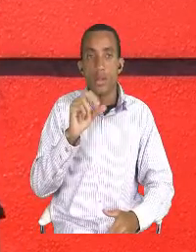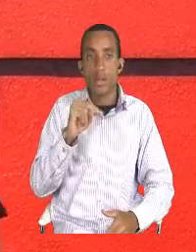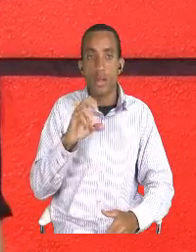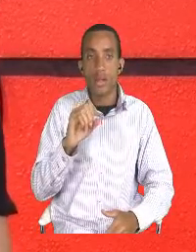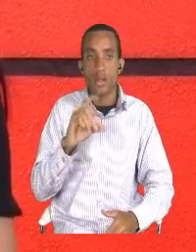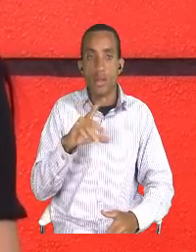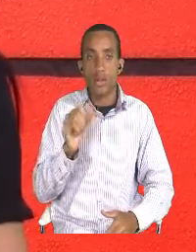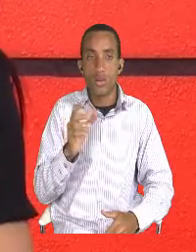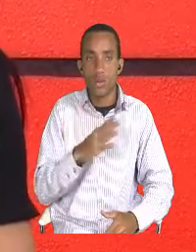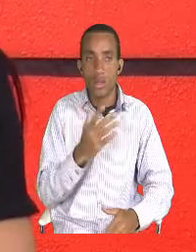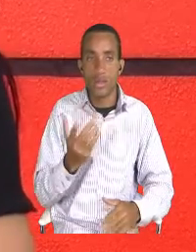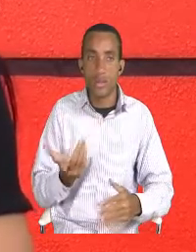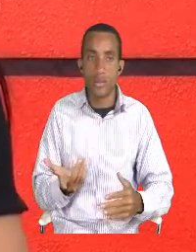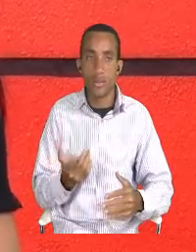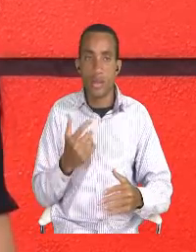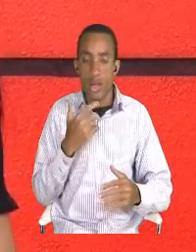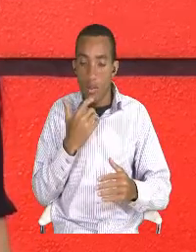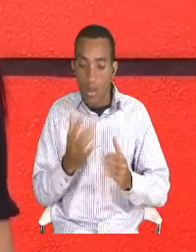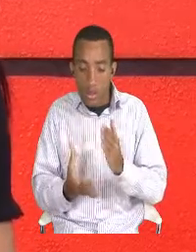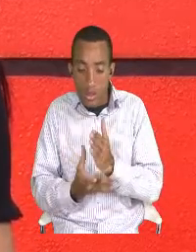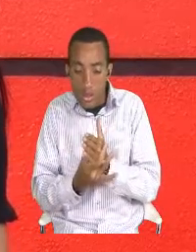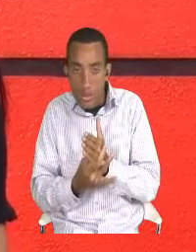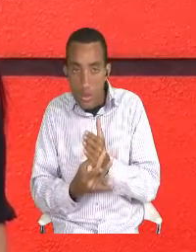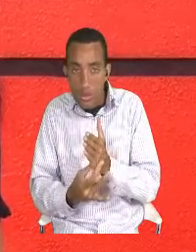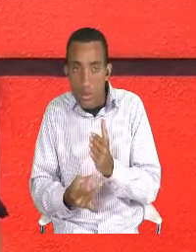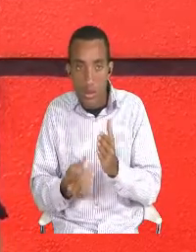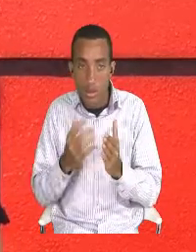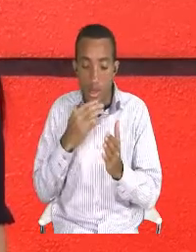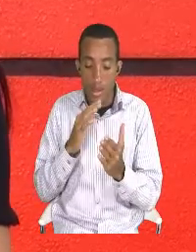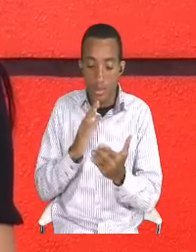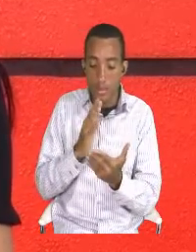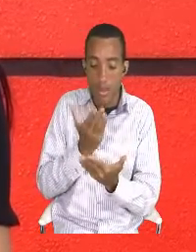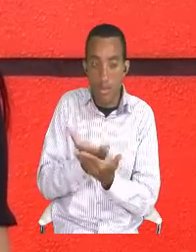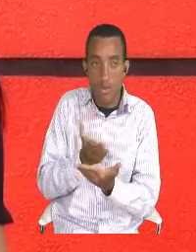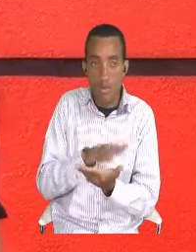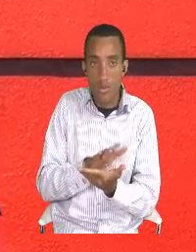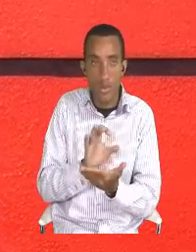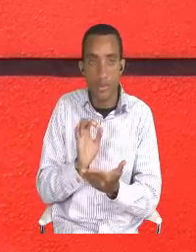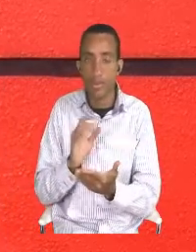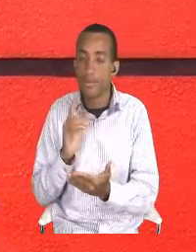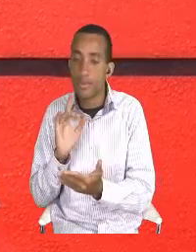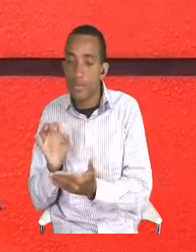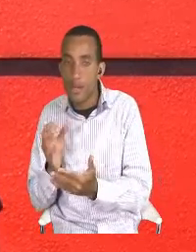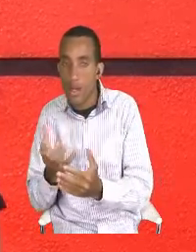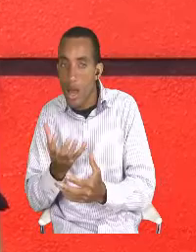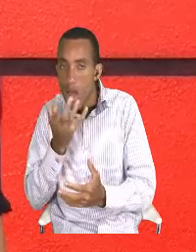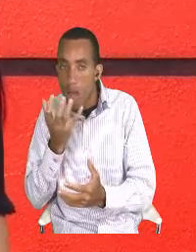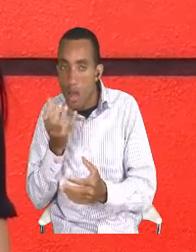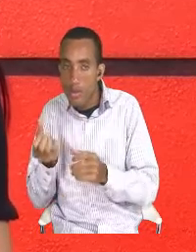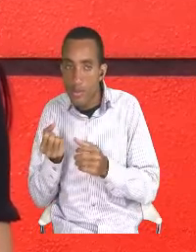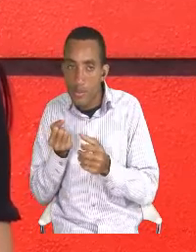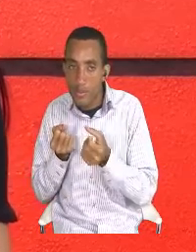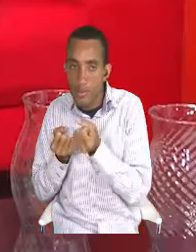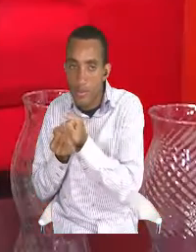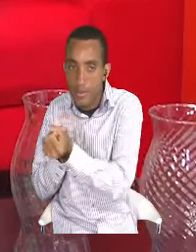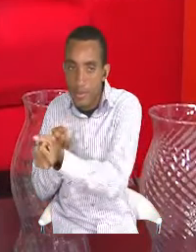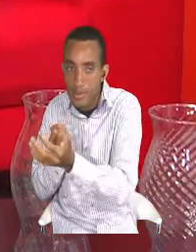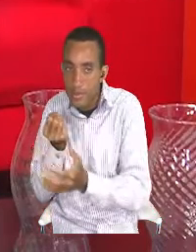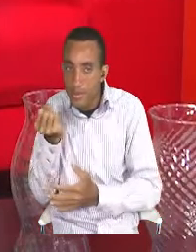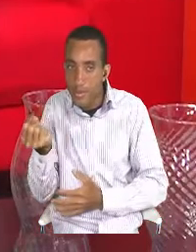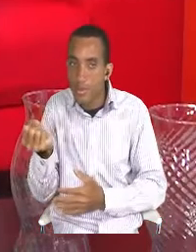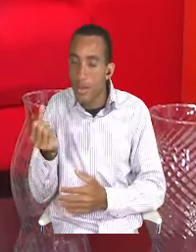saturadas. Nuestras cosas no son fritas, son asadas o son al vapor o ahora son horneadas.